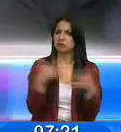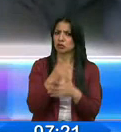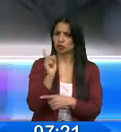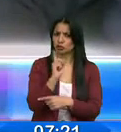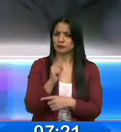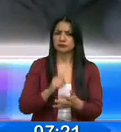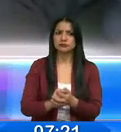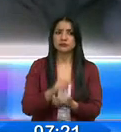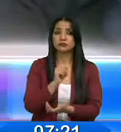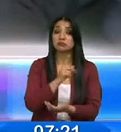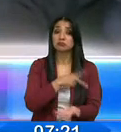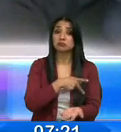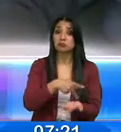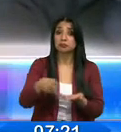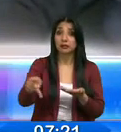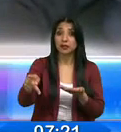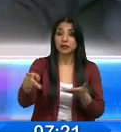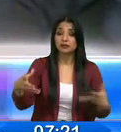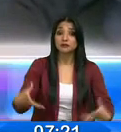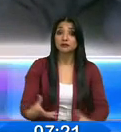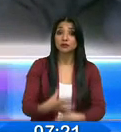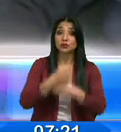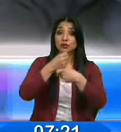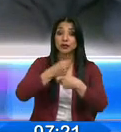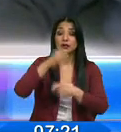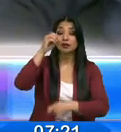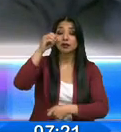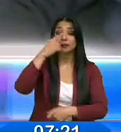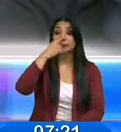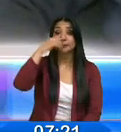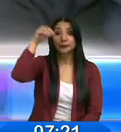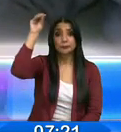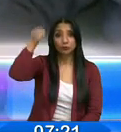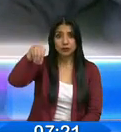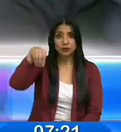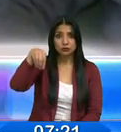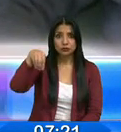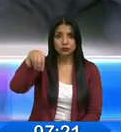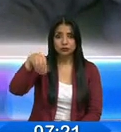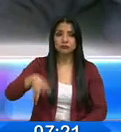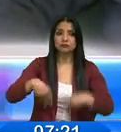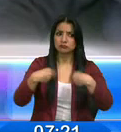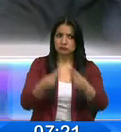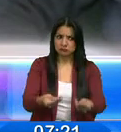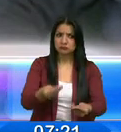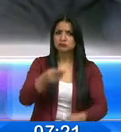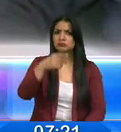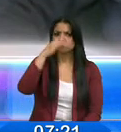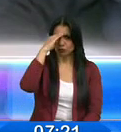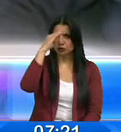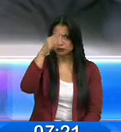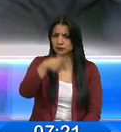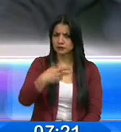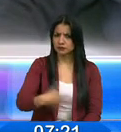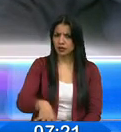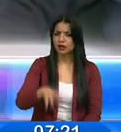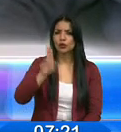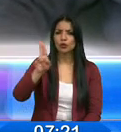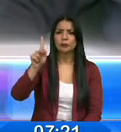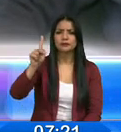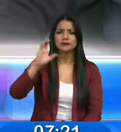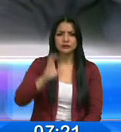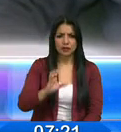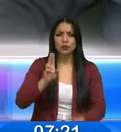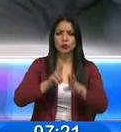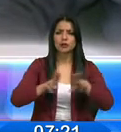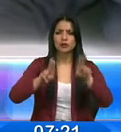pagamos una tasa de seguridad, nosotros equipábamos a la policía con las UPCs, unidades